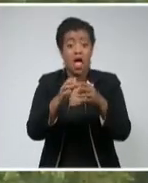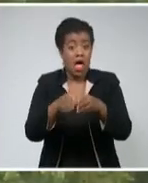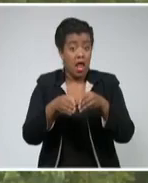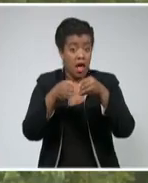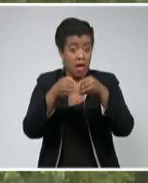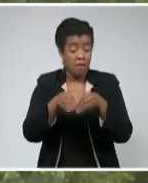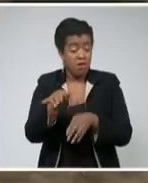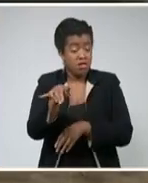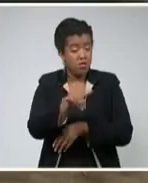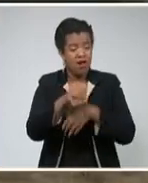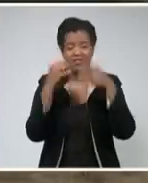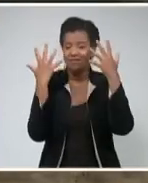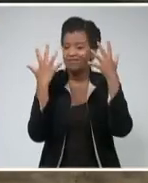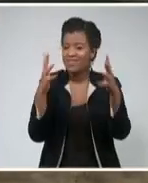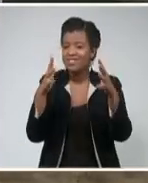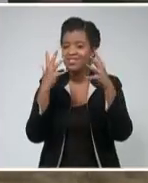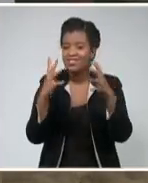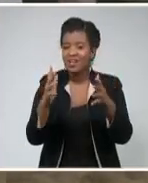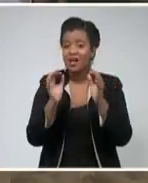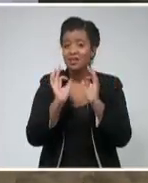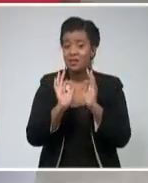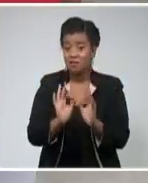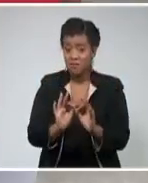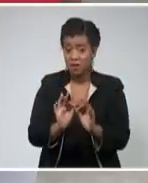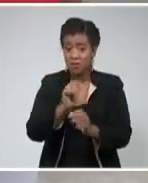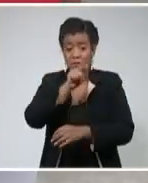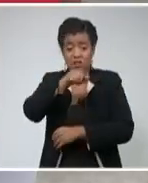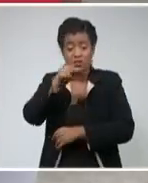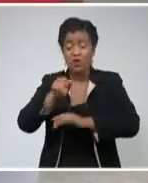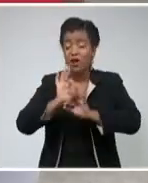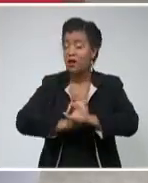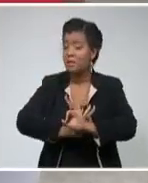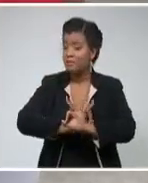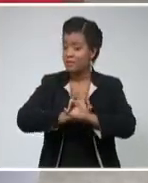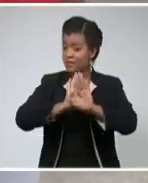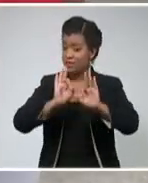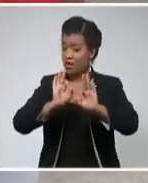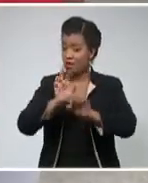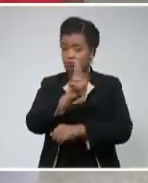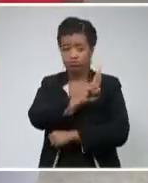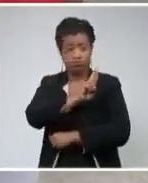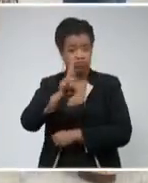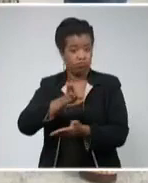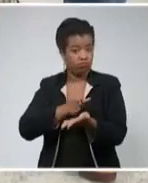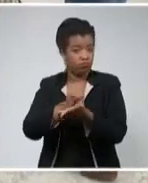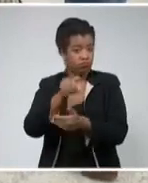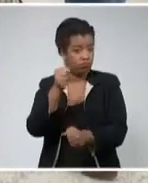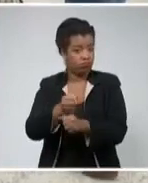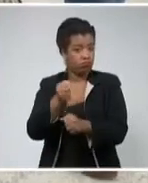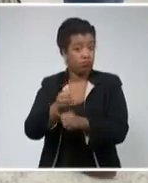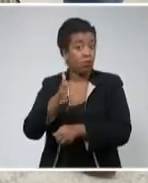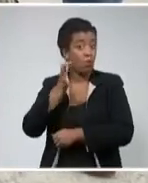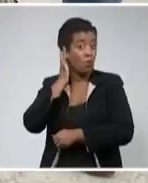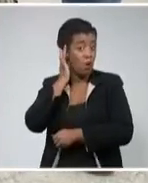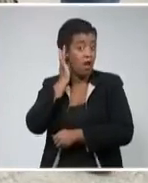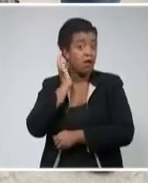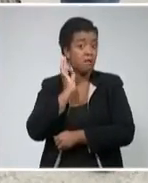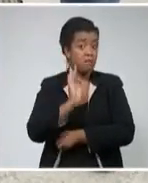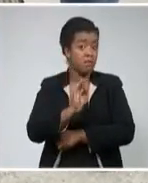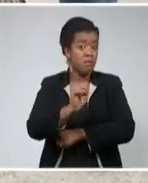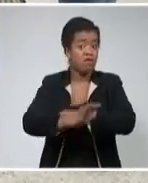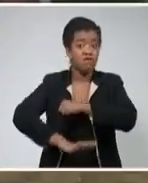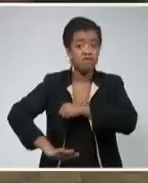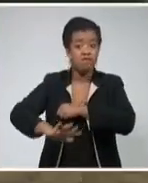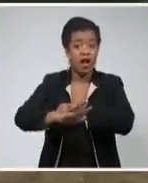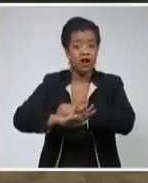transmitió una felicitación a todos esos seres especiales que devienen revolución dentro de la revolución y están creadas a base de miel